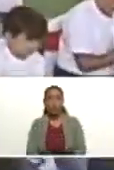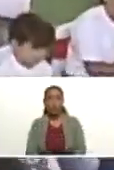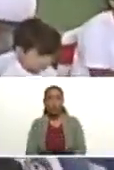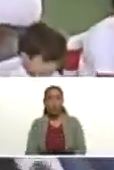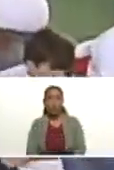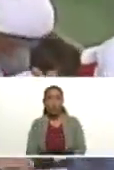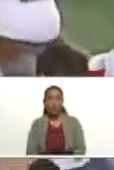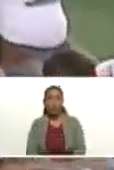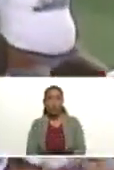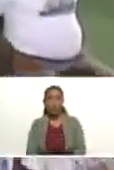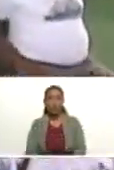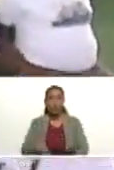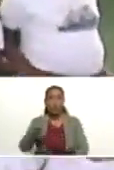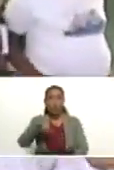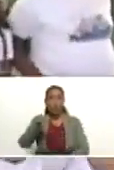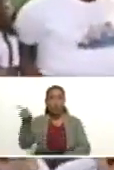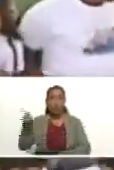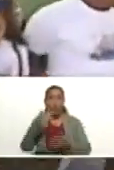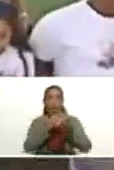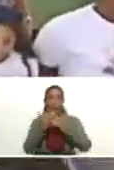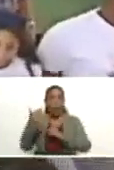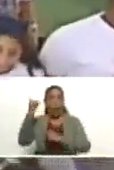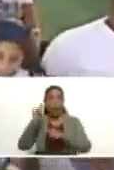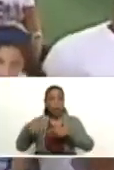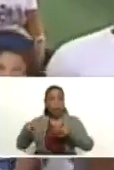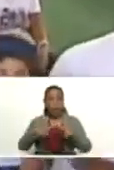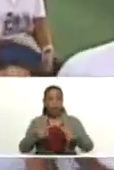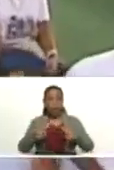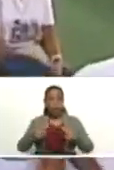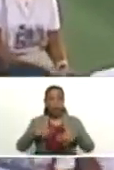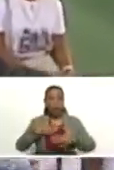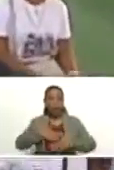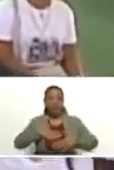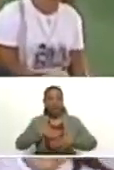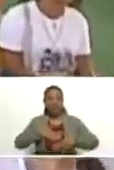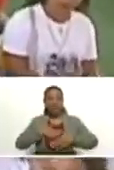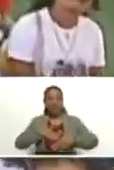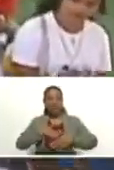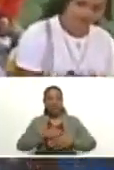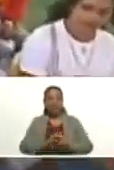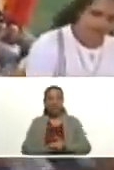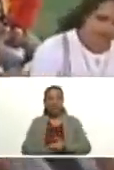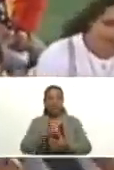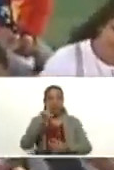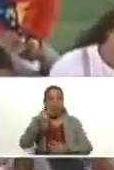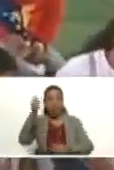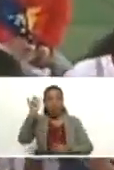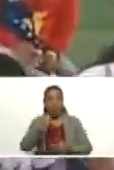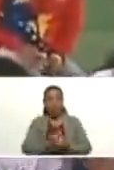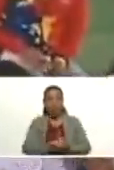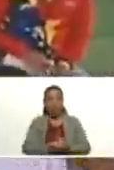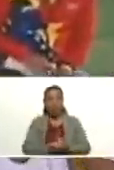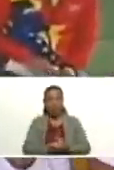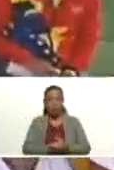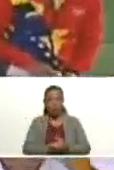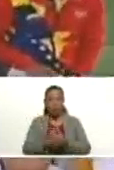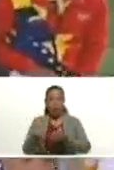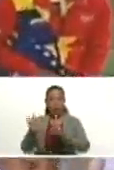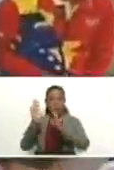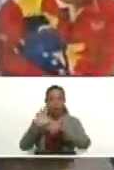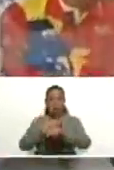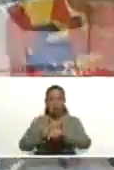Todo esto garantiza que la comunidad tenga espacios para el sano esparcimiento. También contamos con un consultorio médico,